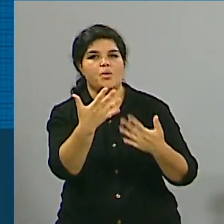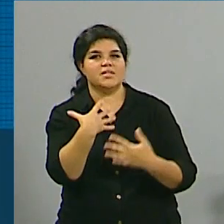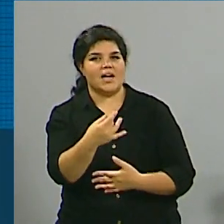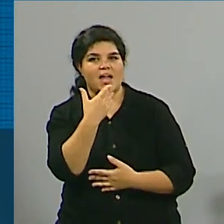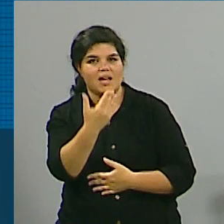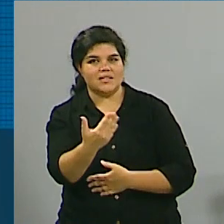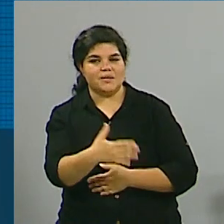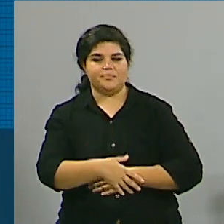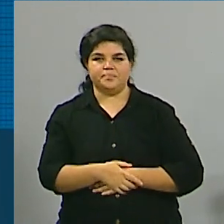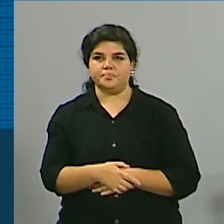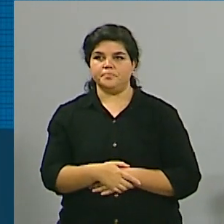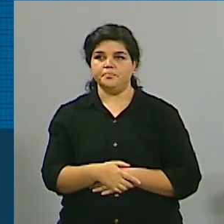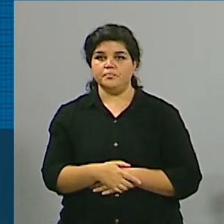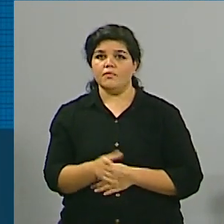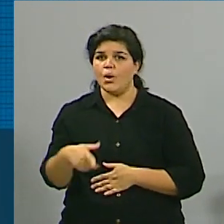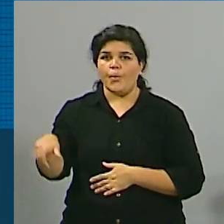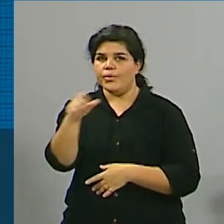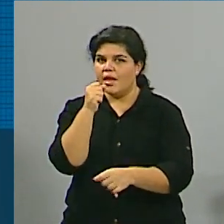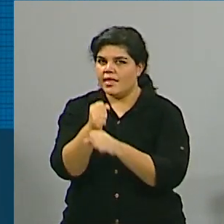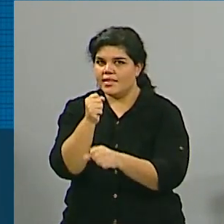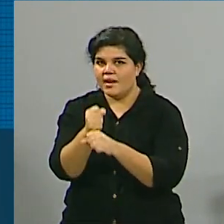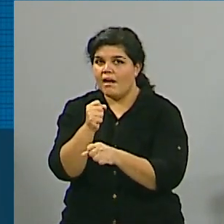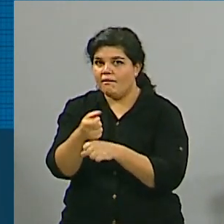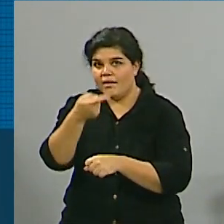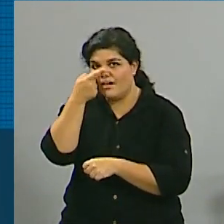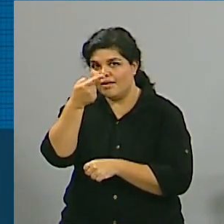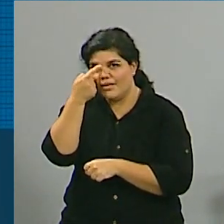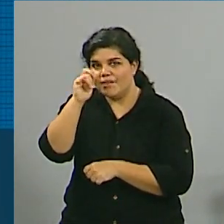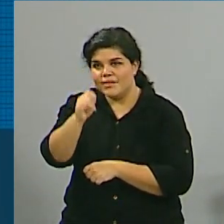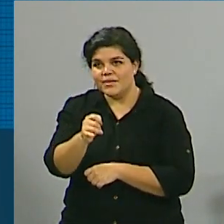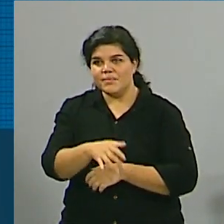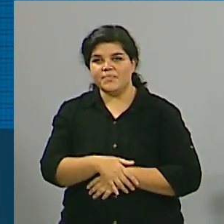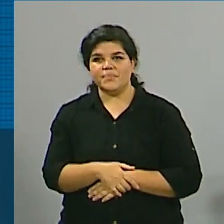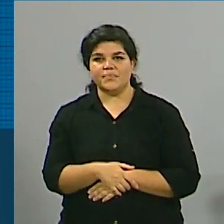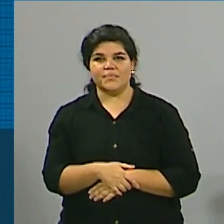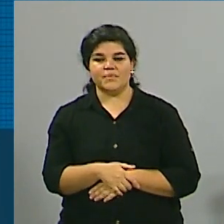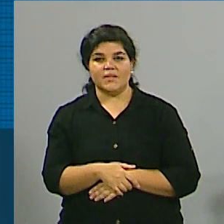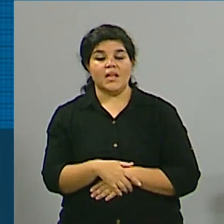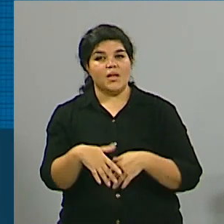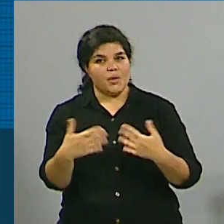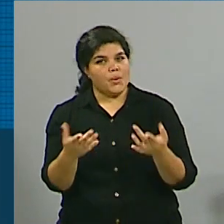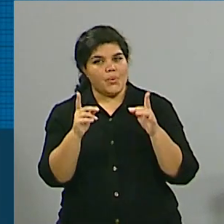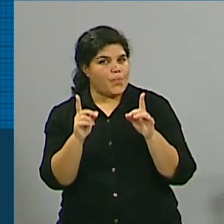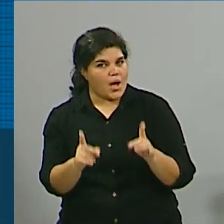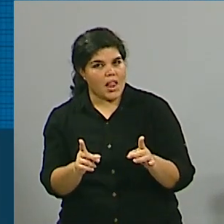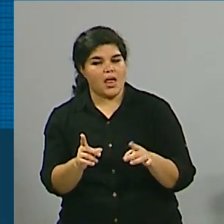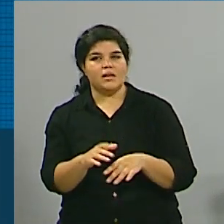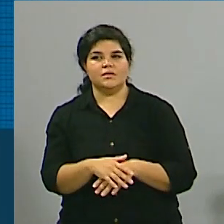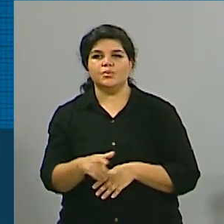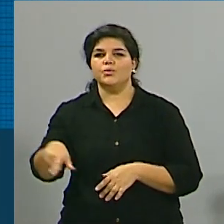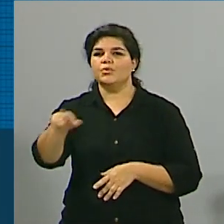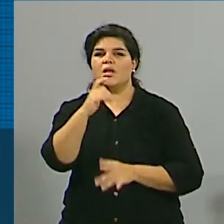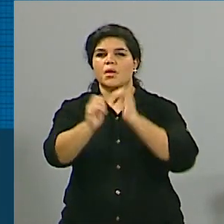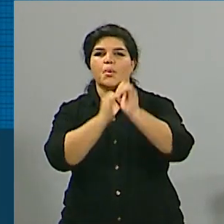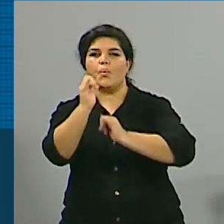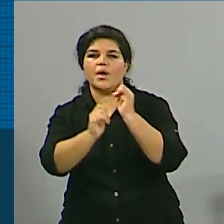Bueno, han hecho un trabajo sumamente interesante, pero también veía que cuando hacían la referencia del trabajo hablaban